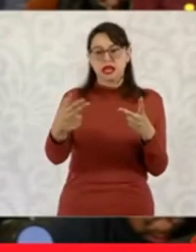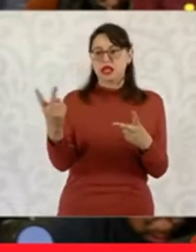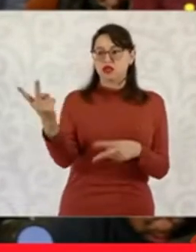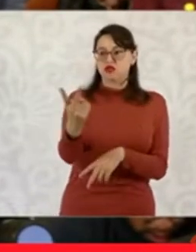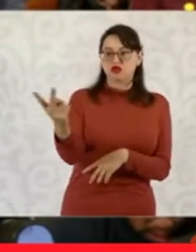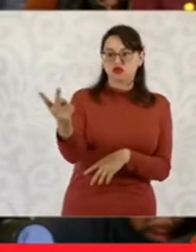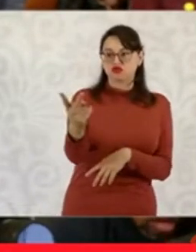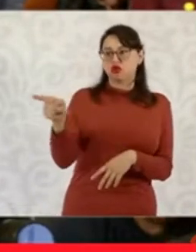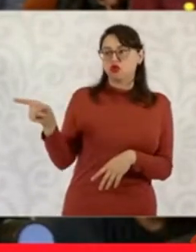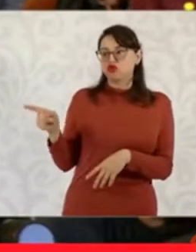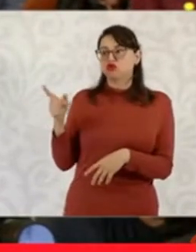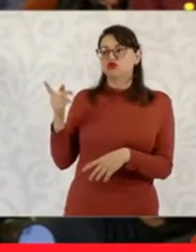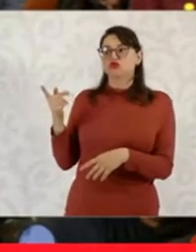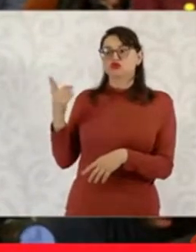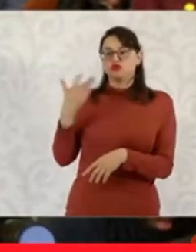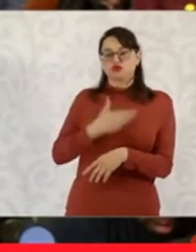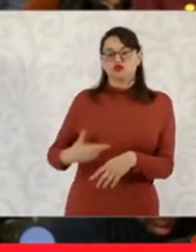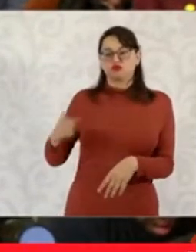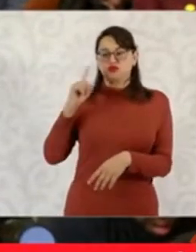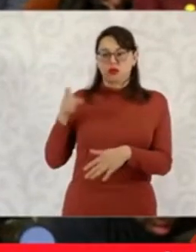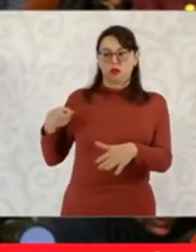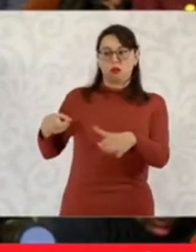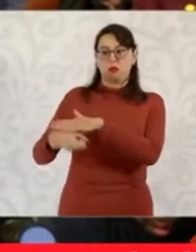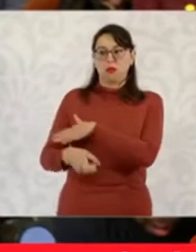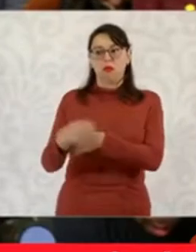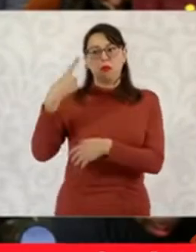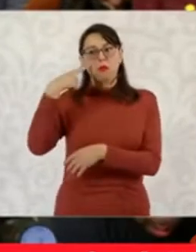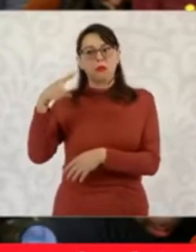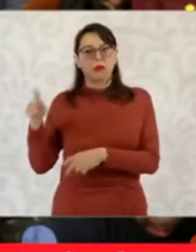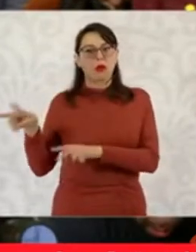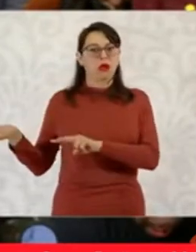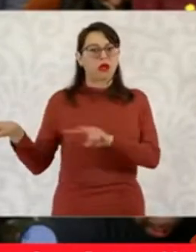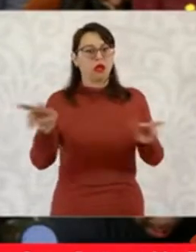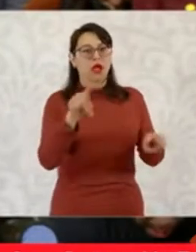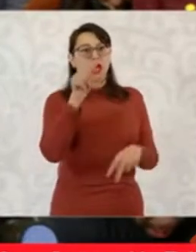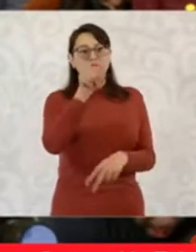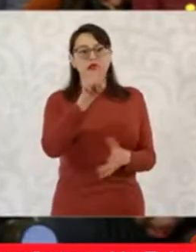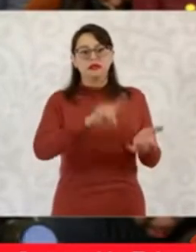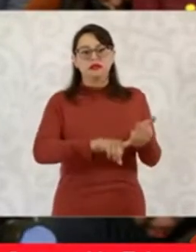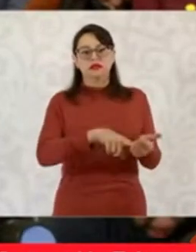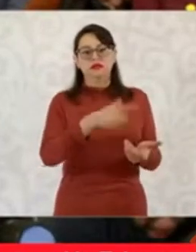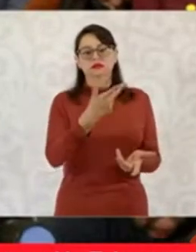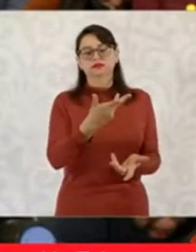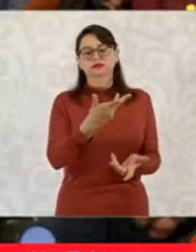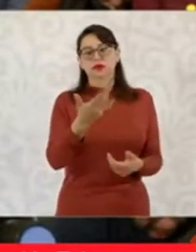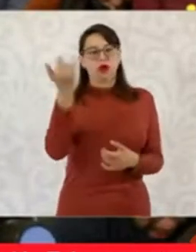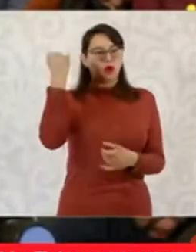lanza de la estrategia para negar que hubiera un campo de exterminio. Tal cual.